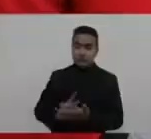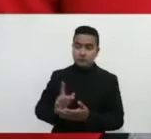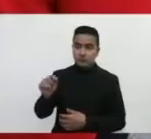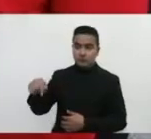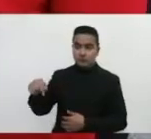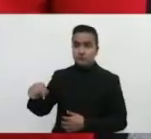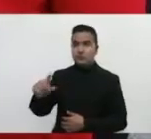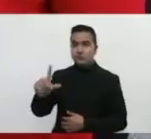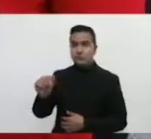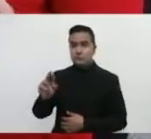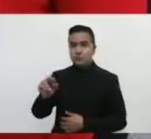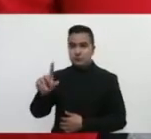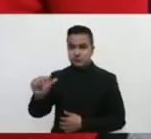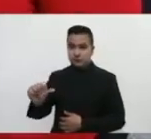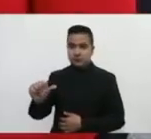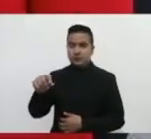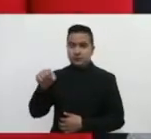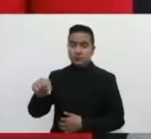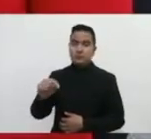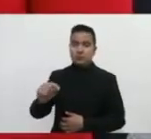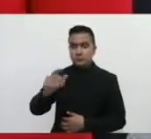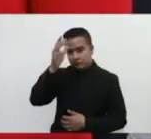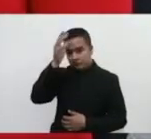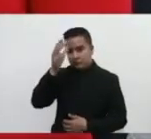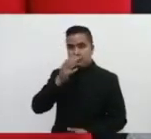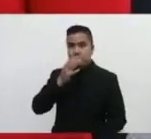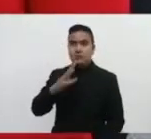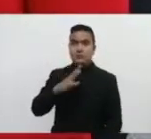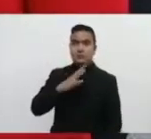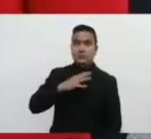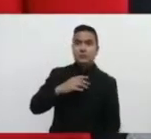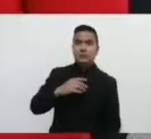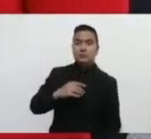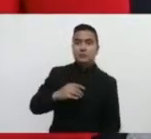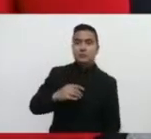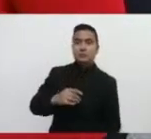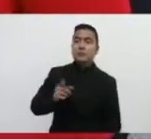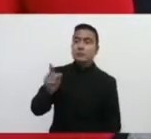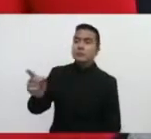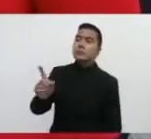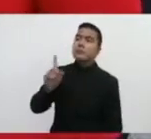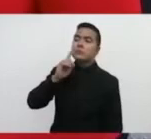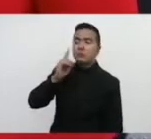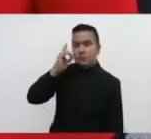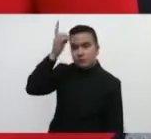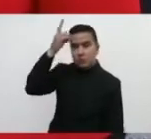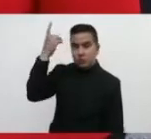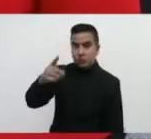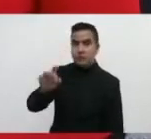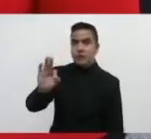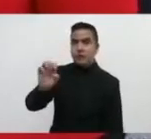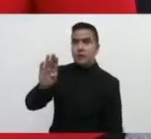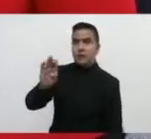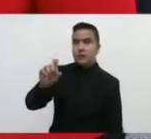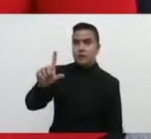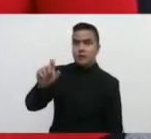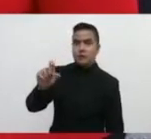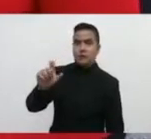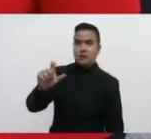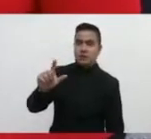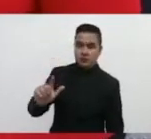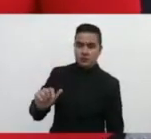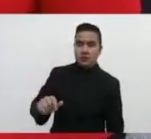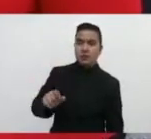Gracias por regresar a La Urna, el programa de radio y televisión del Instituto Electoral de Coahuila. Estamos con la consejera Adriana